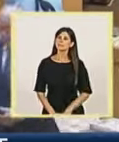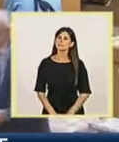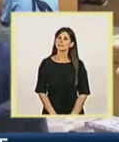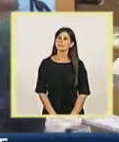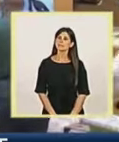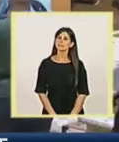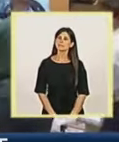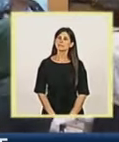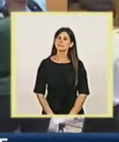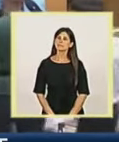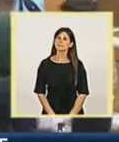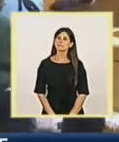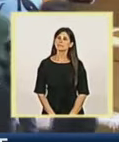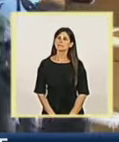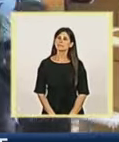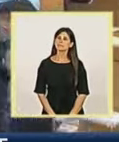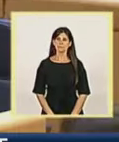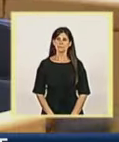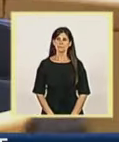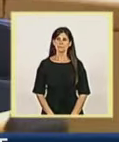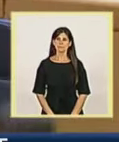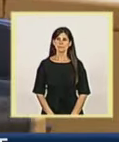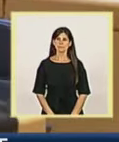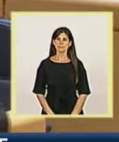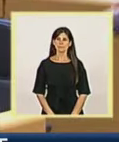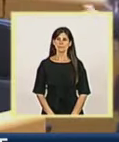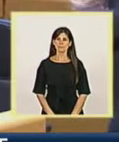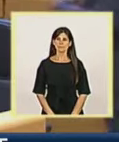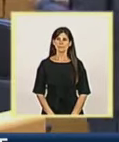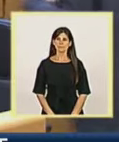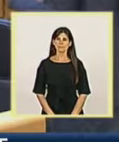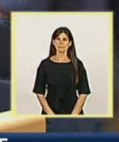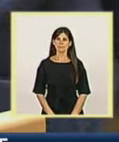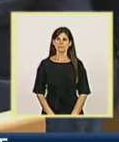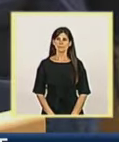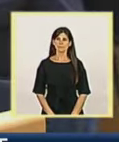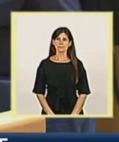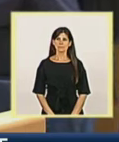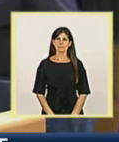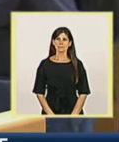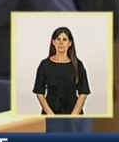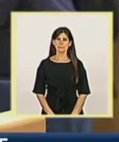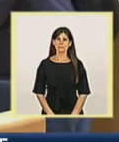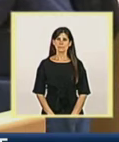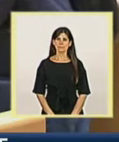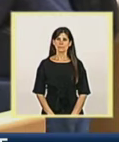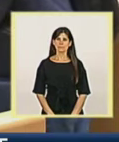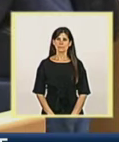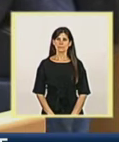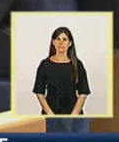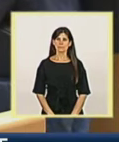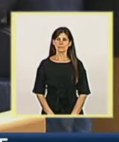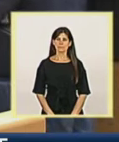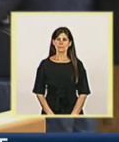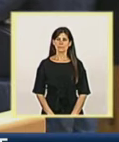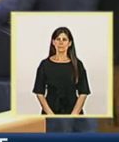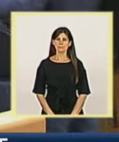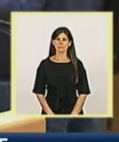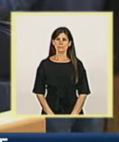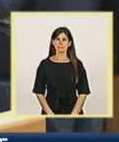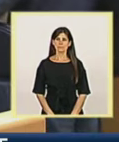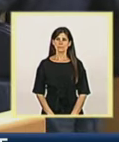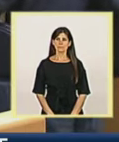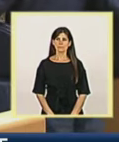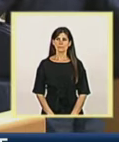los servicios sociales básicos en Aragón, en Asturias, en Castilla y León, es mucho más caro que prestarlos en Madrid o